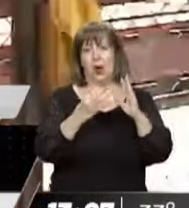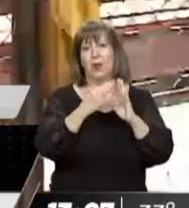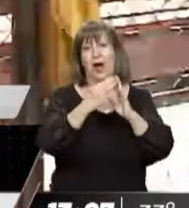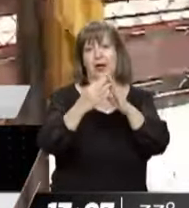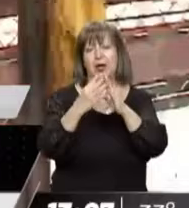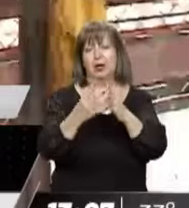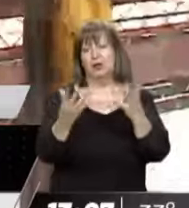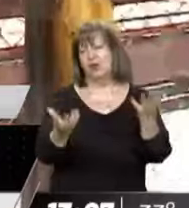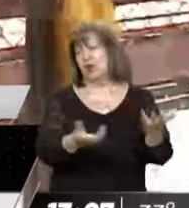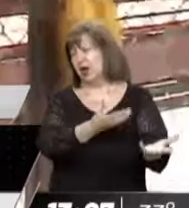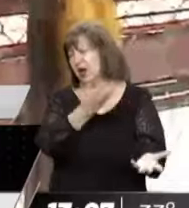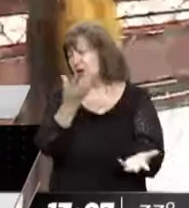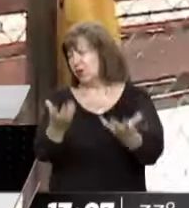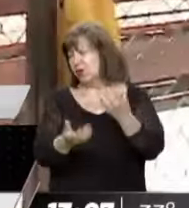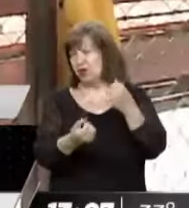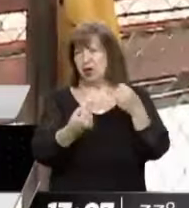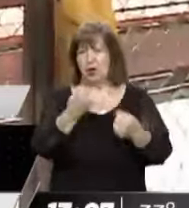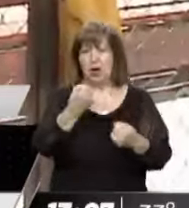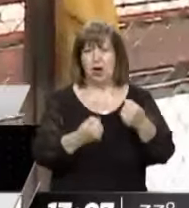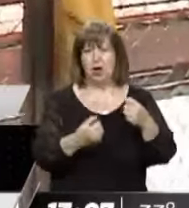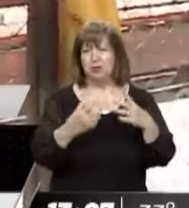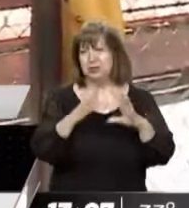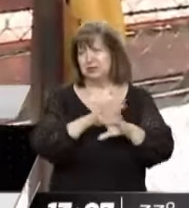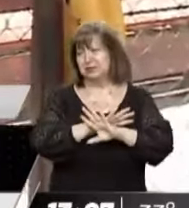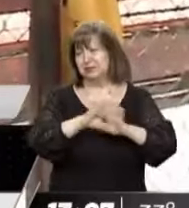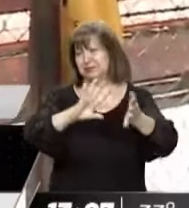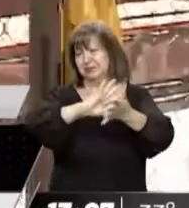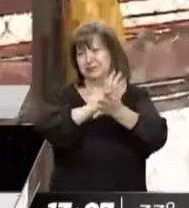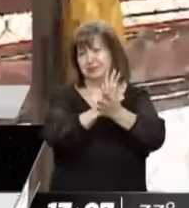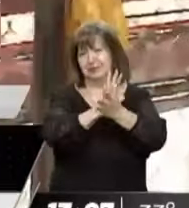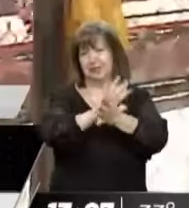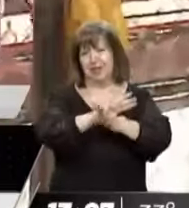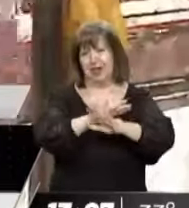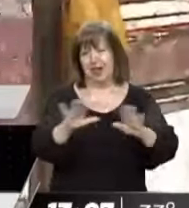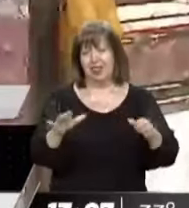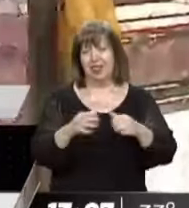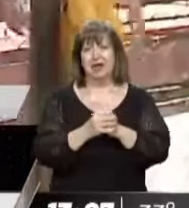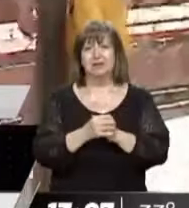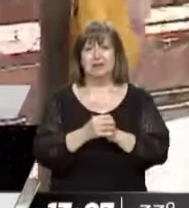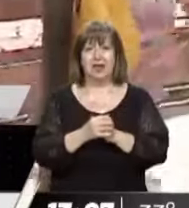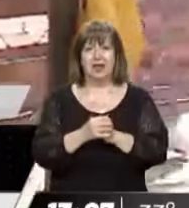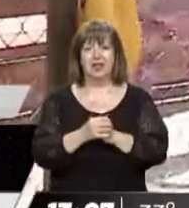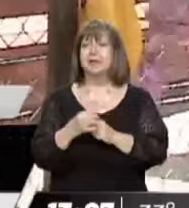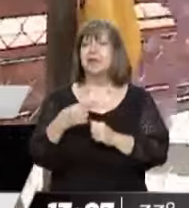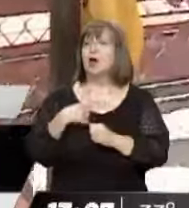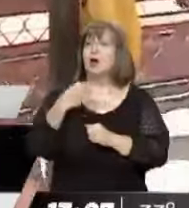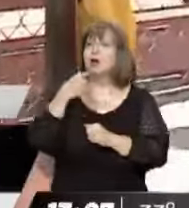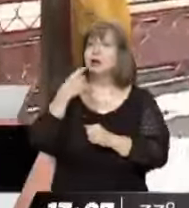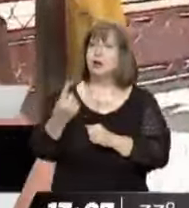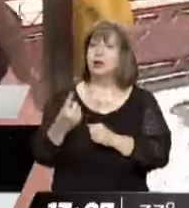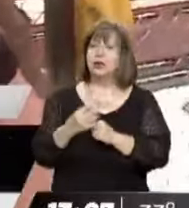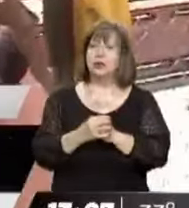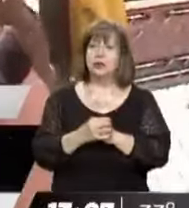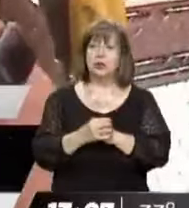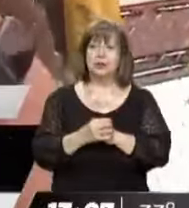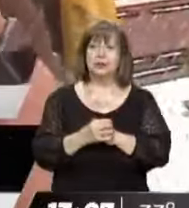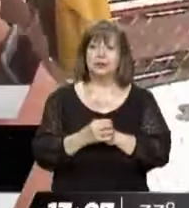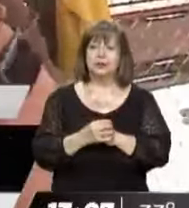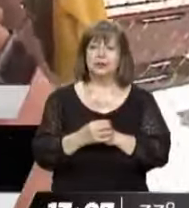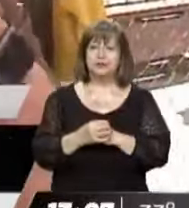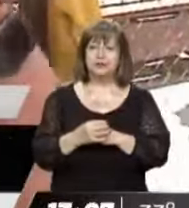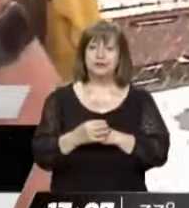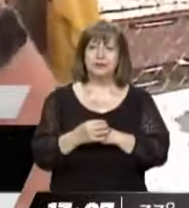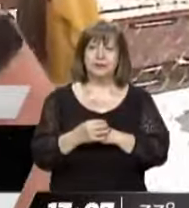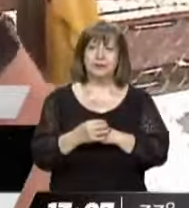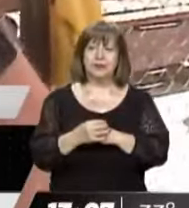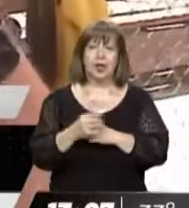despejado. Eso no es así. Tenemos acceso a todos los lugares. No hemos sabido nada de cuerpos. Te meto en una difícil, me decís si tenés tu